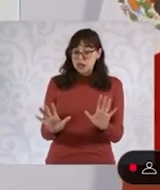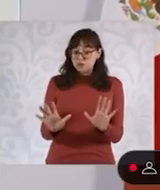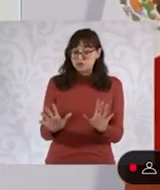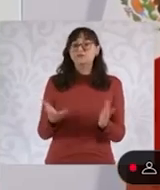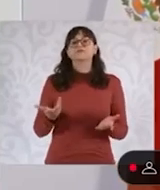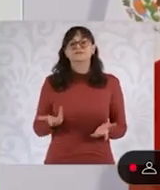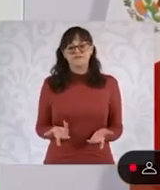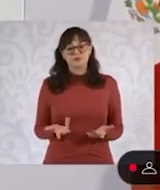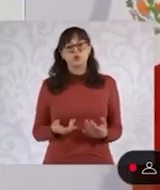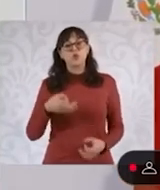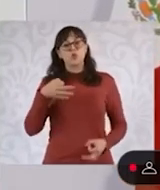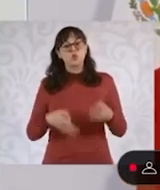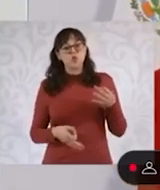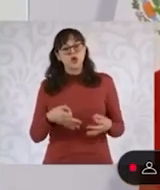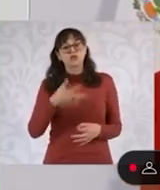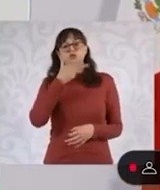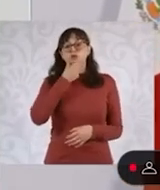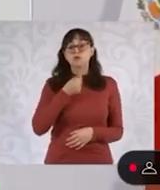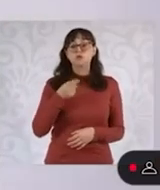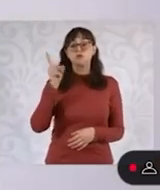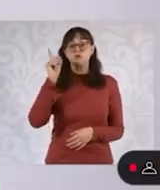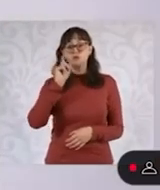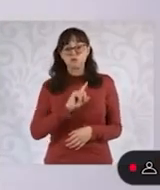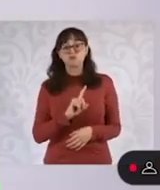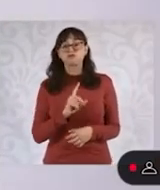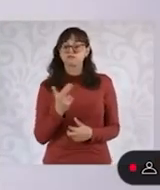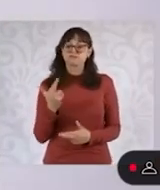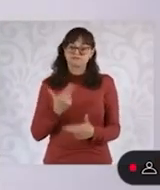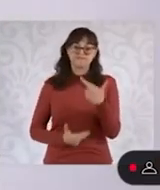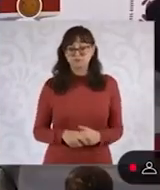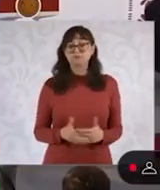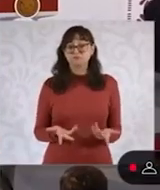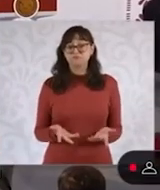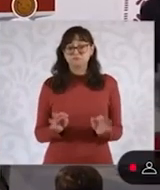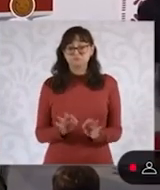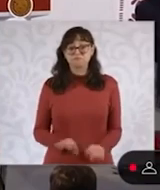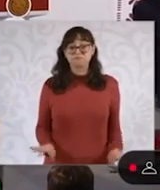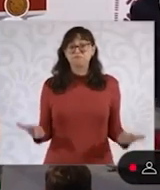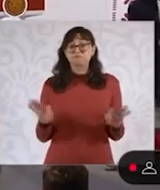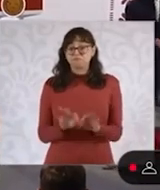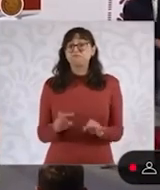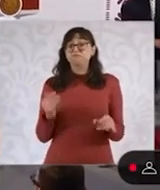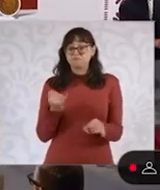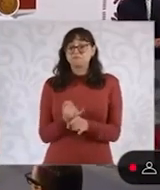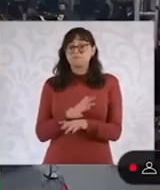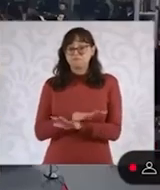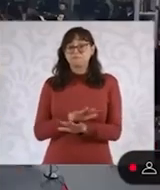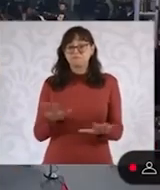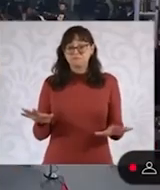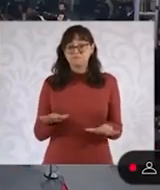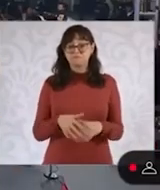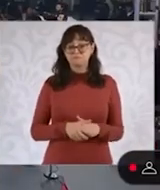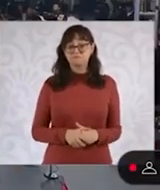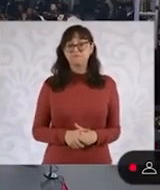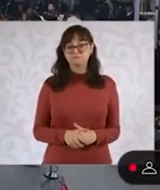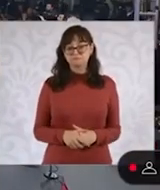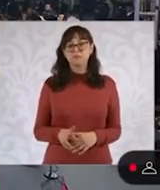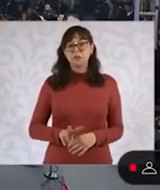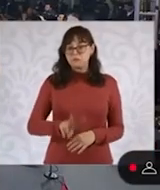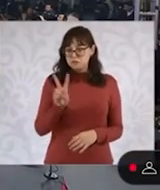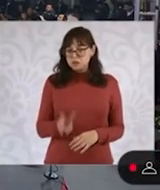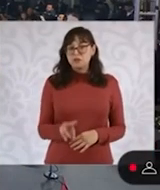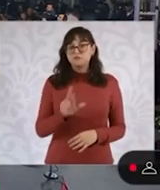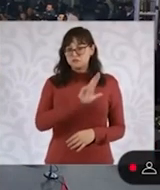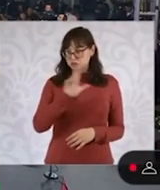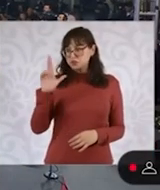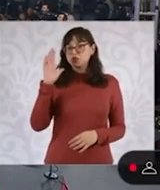Judicial regresar a sus labores. Es importante y un reconocimiento realmente porque